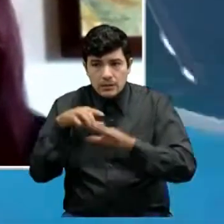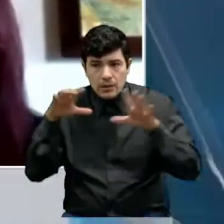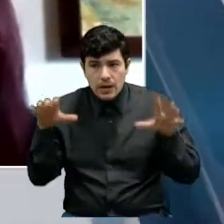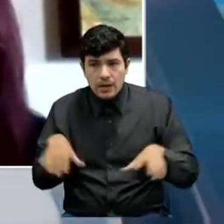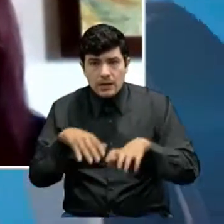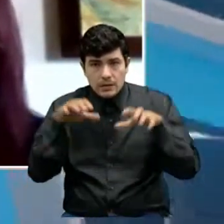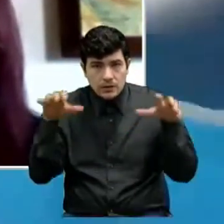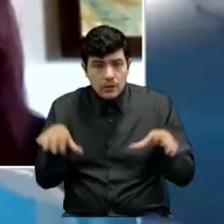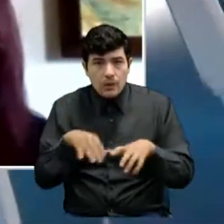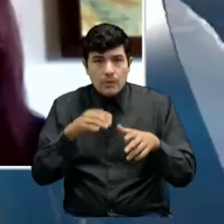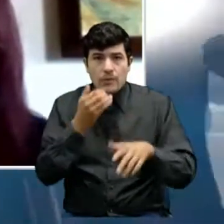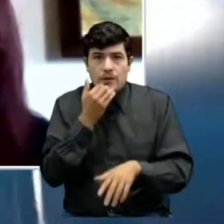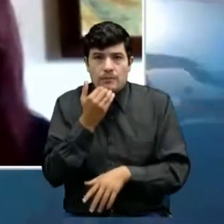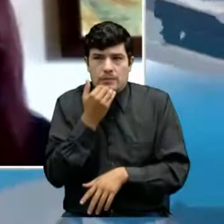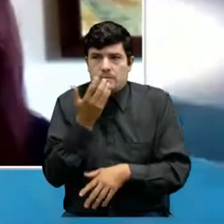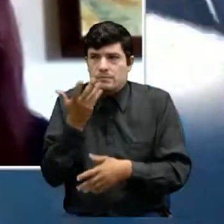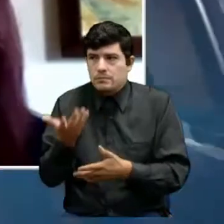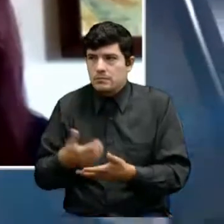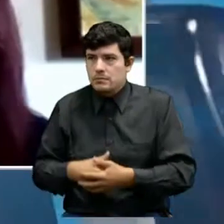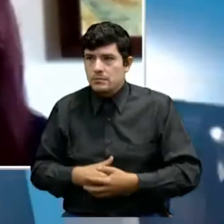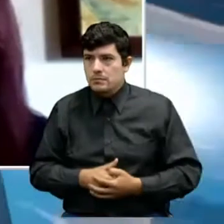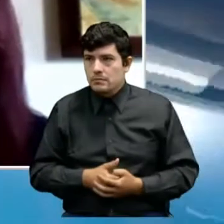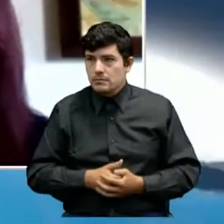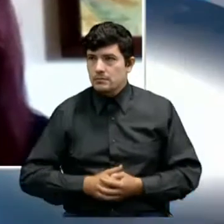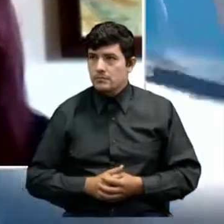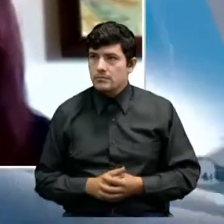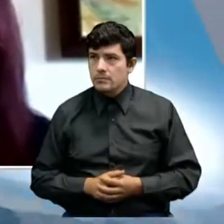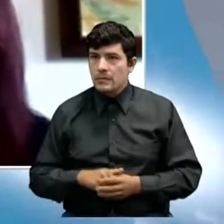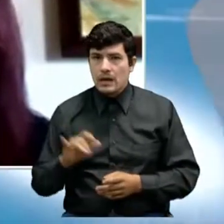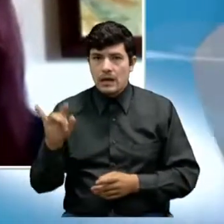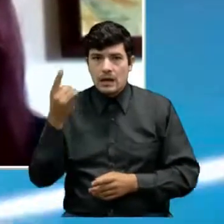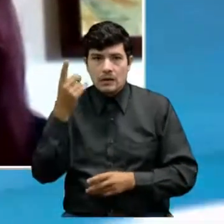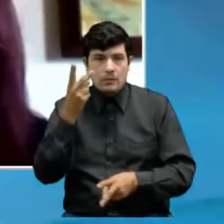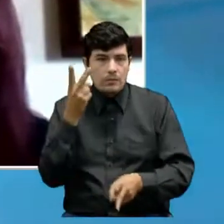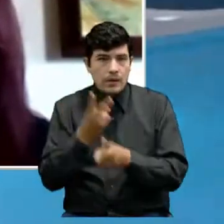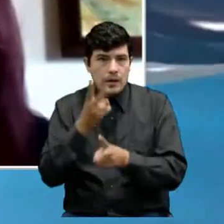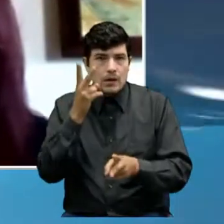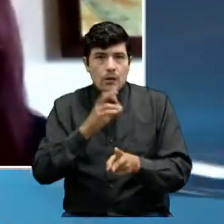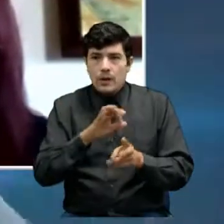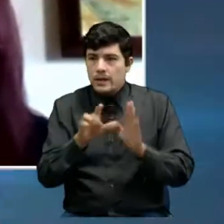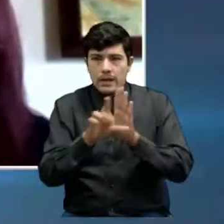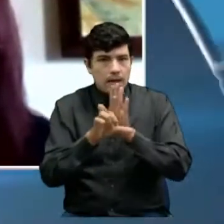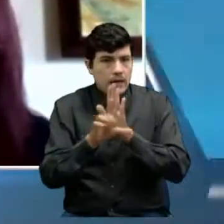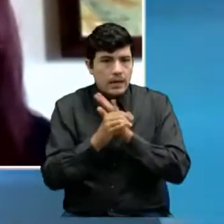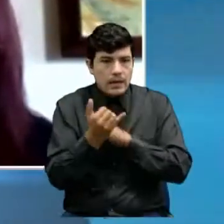por cuando, por ejemplo, hay alguna irregularidad en las bases con que se